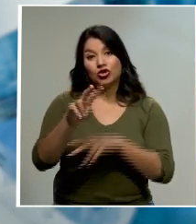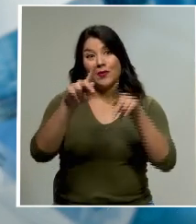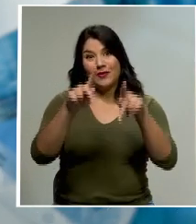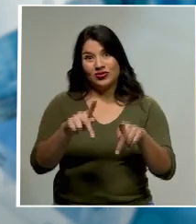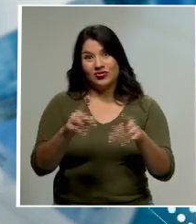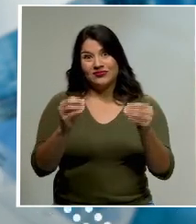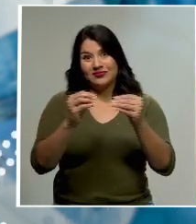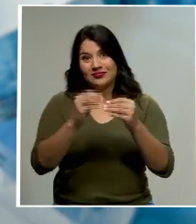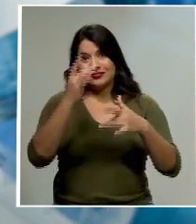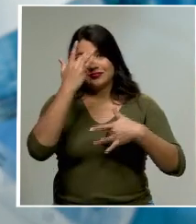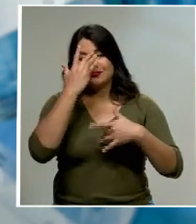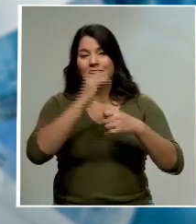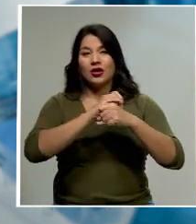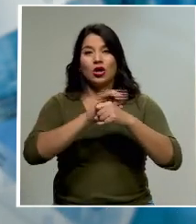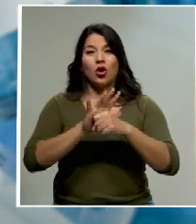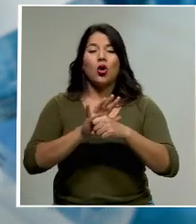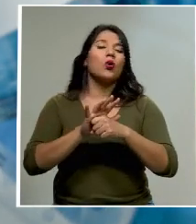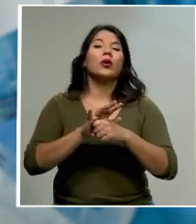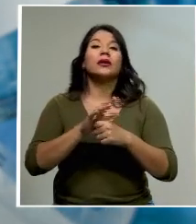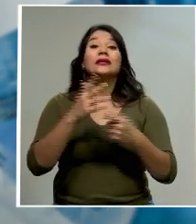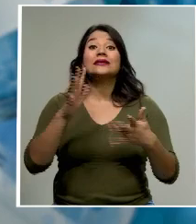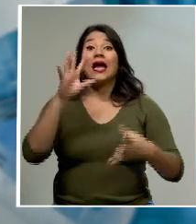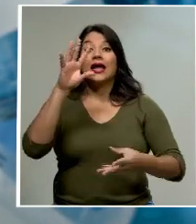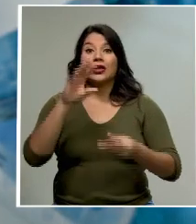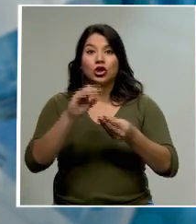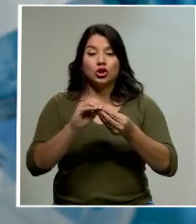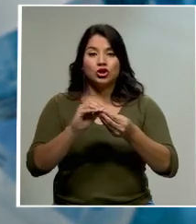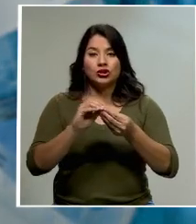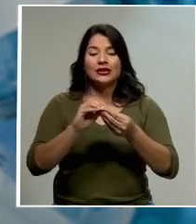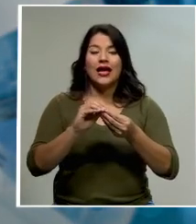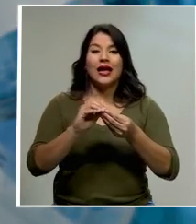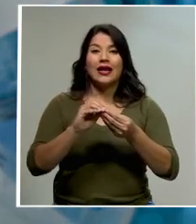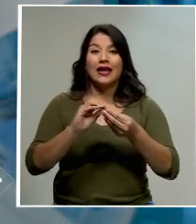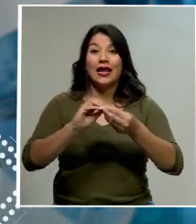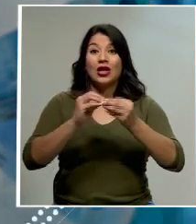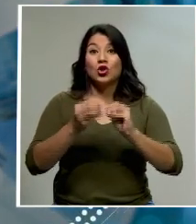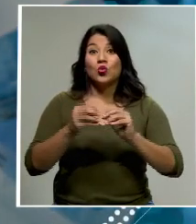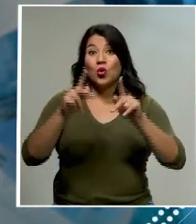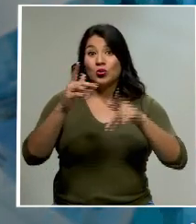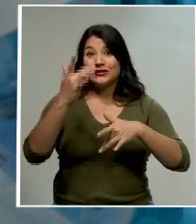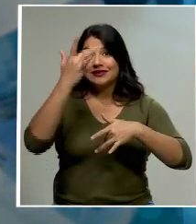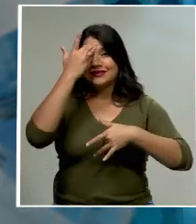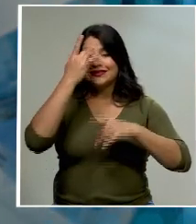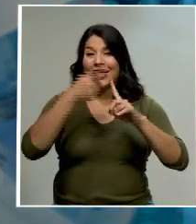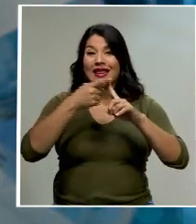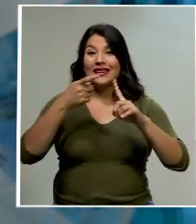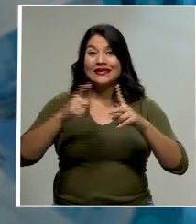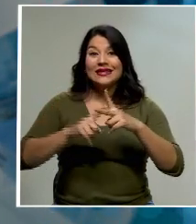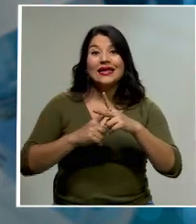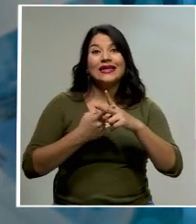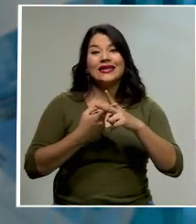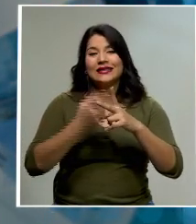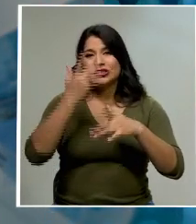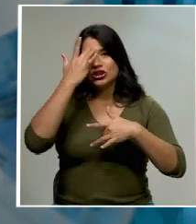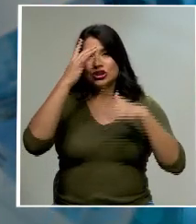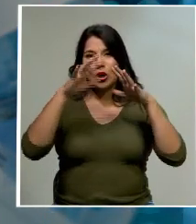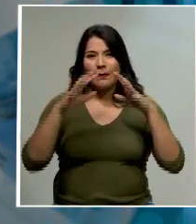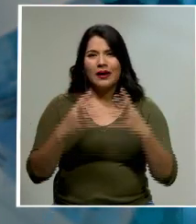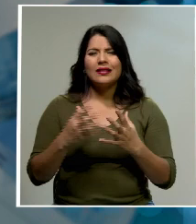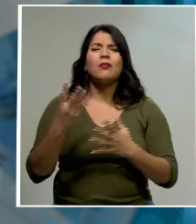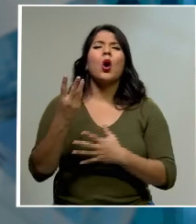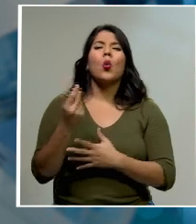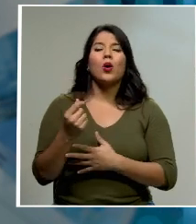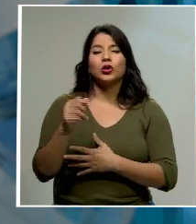confirmados de COVID. En total, la cifra desde que comenzó la pandemia alcanza